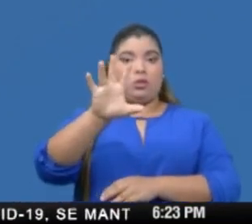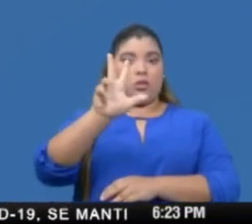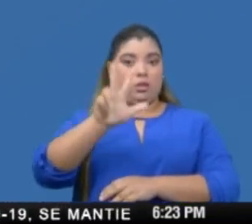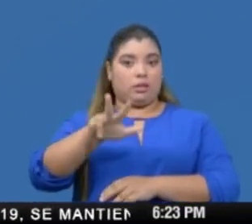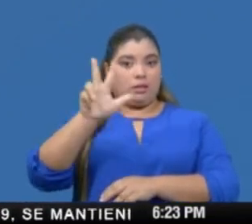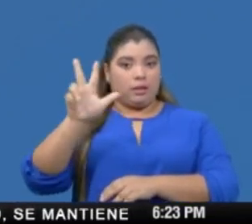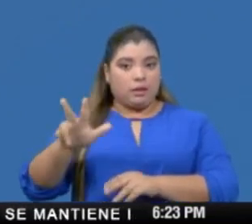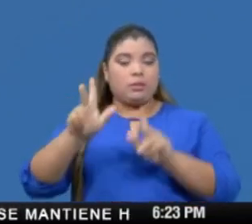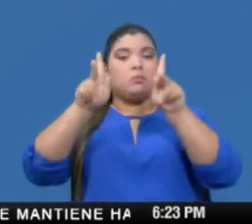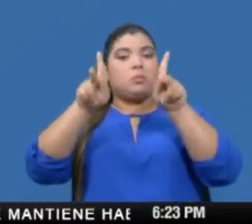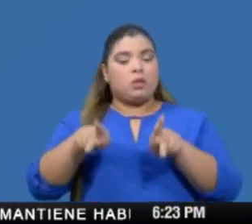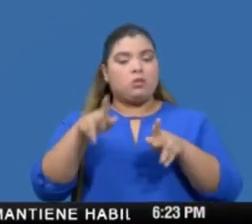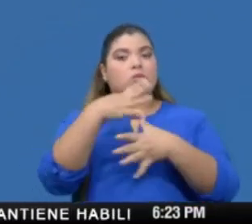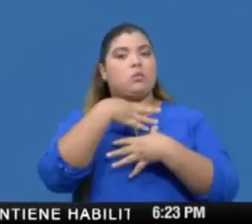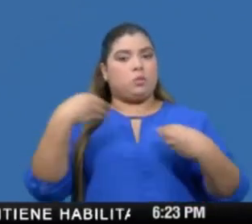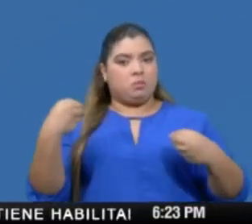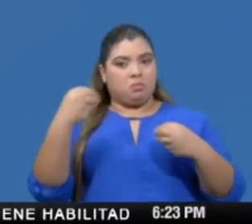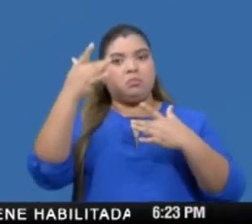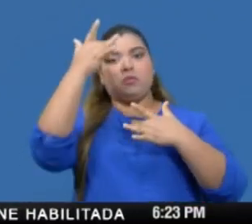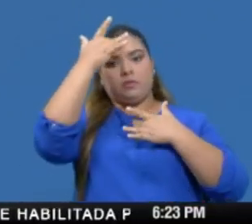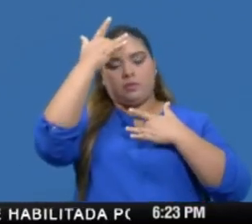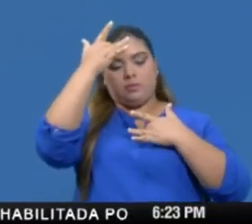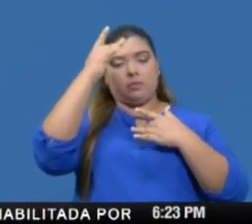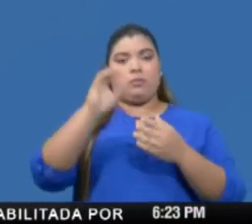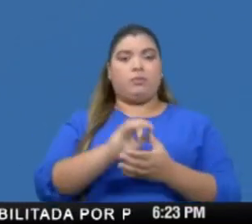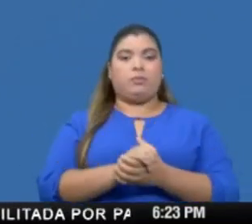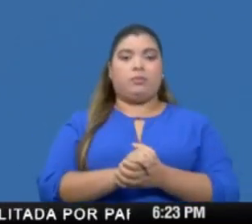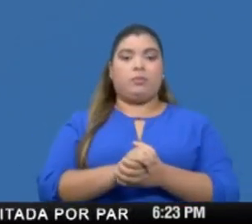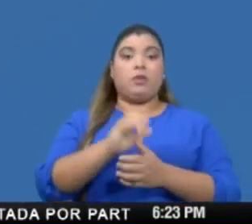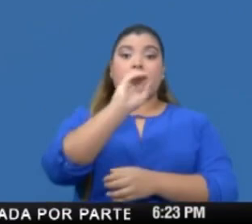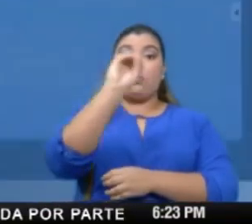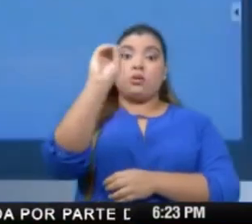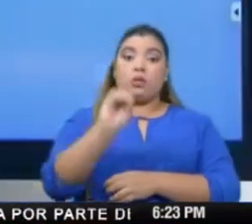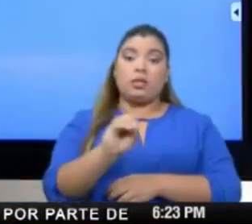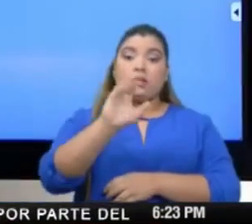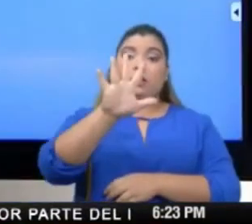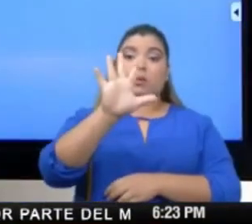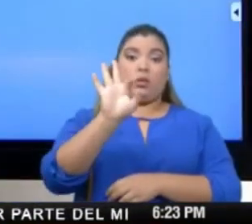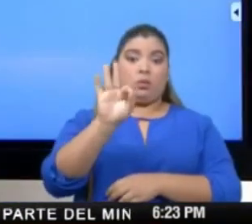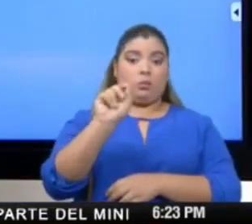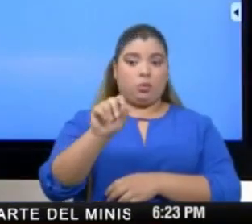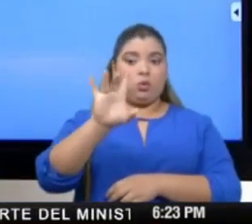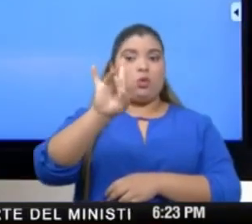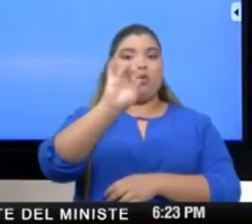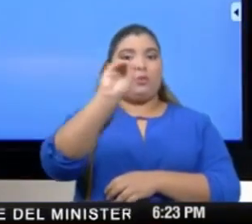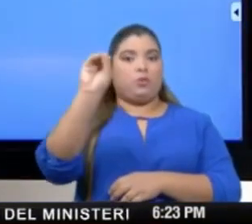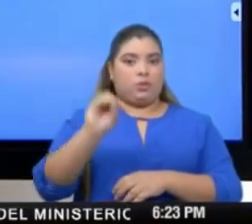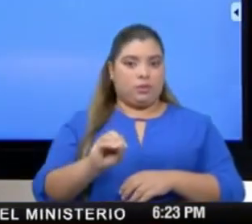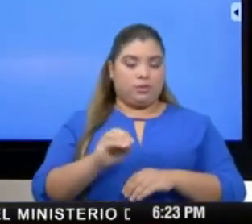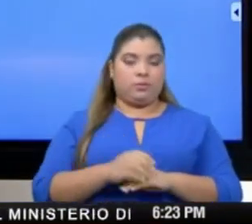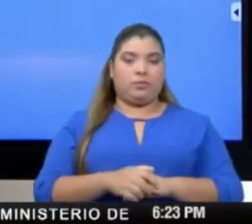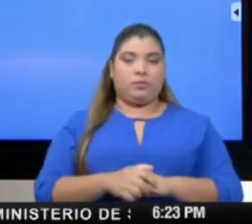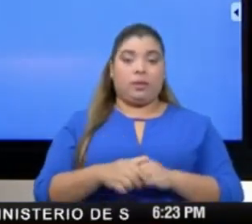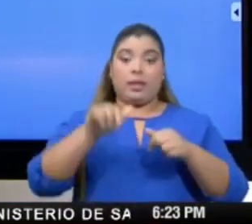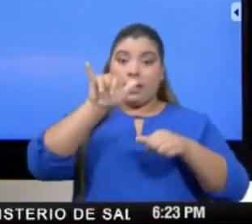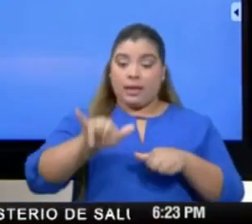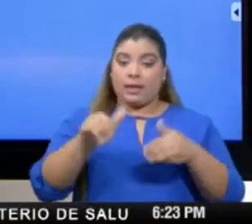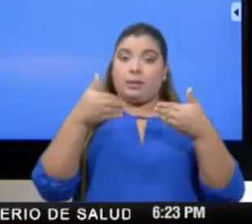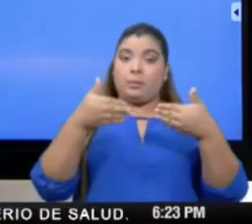9.123.433 casos recuperados, para un porcentaje de 59.8% de recuperados a nivel global. En